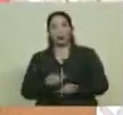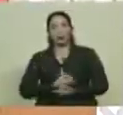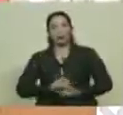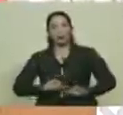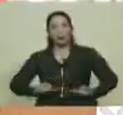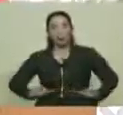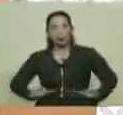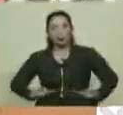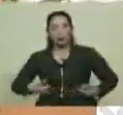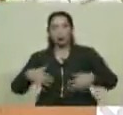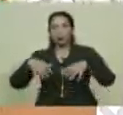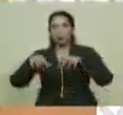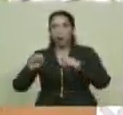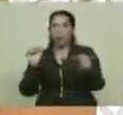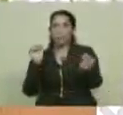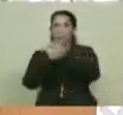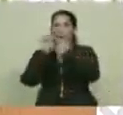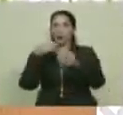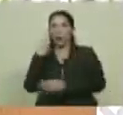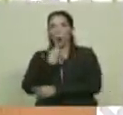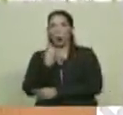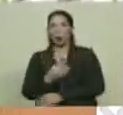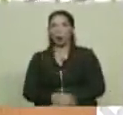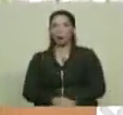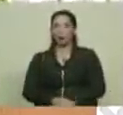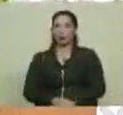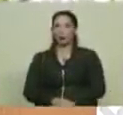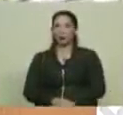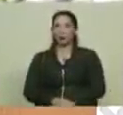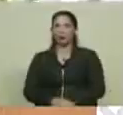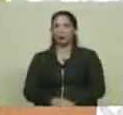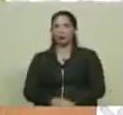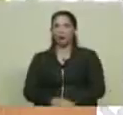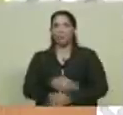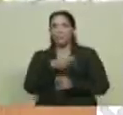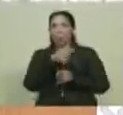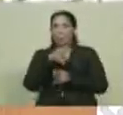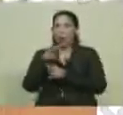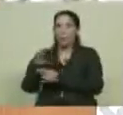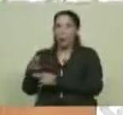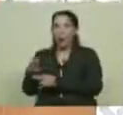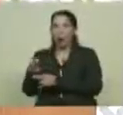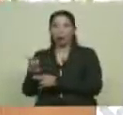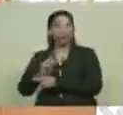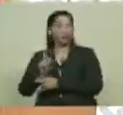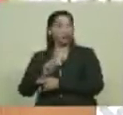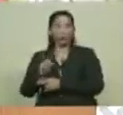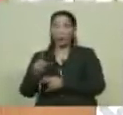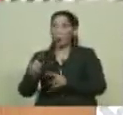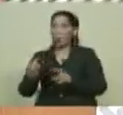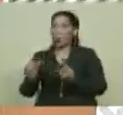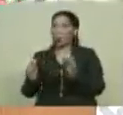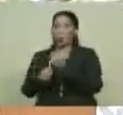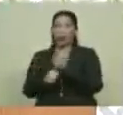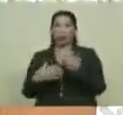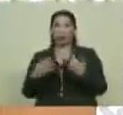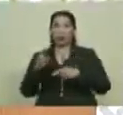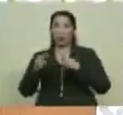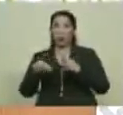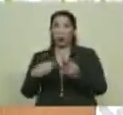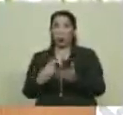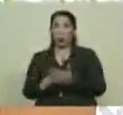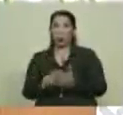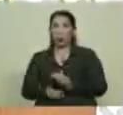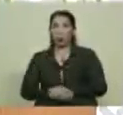se llevaba presos a los muchachos, los desaparecían, los asesinaban y no aparecían más nunca, porque cometían el